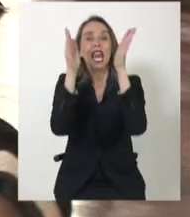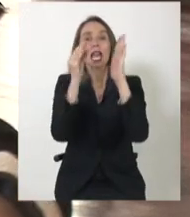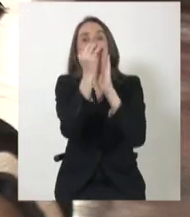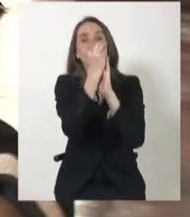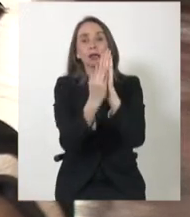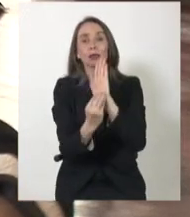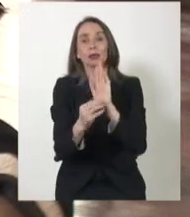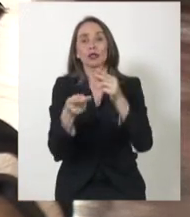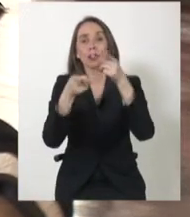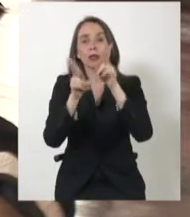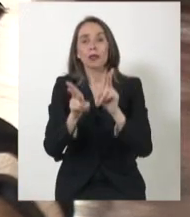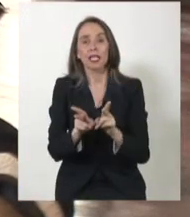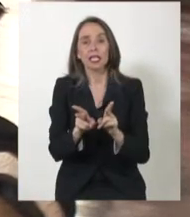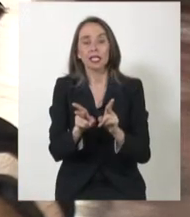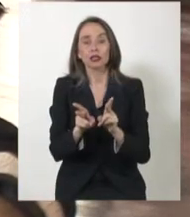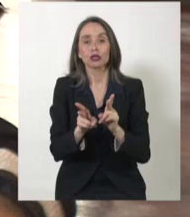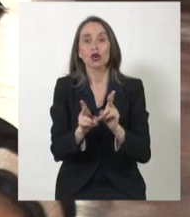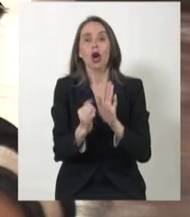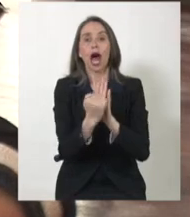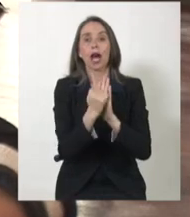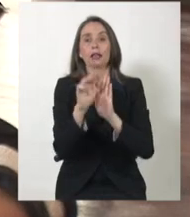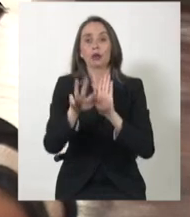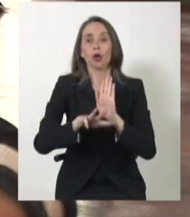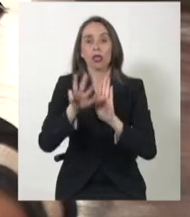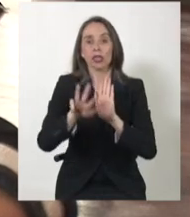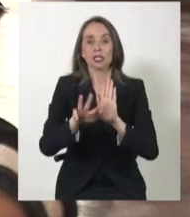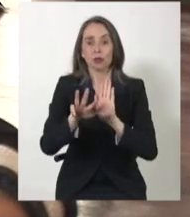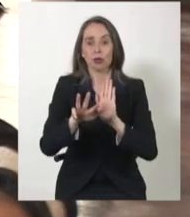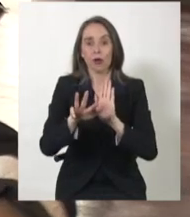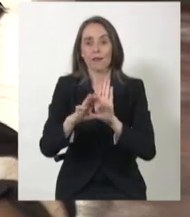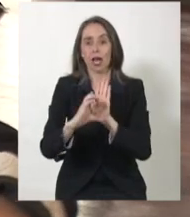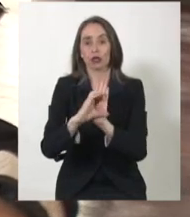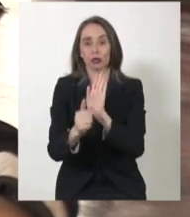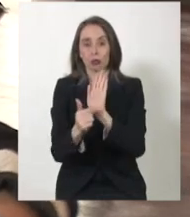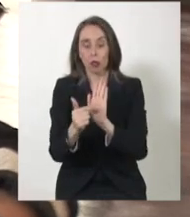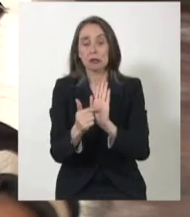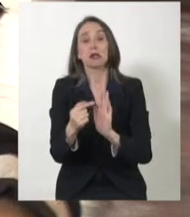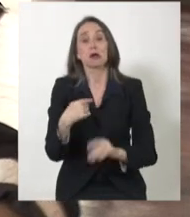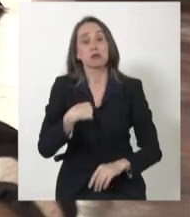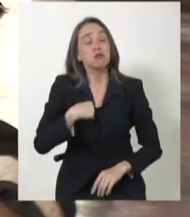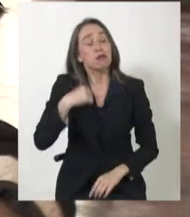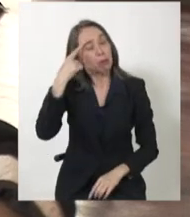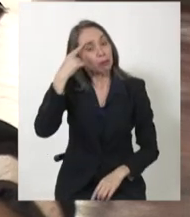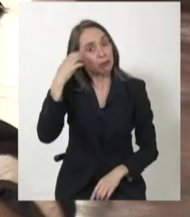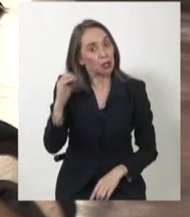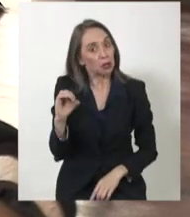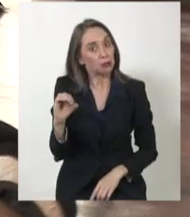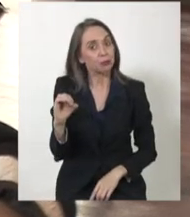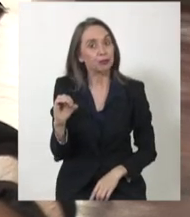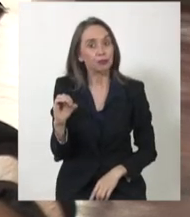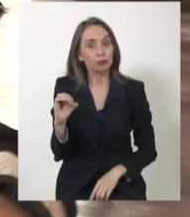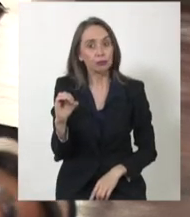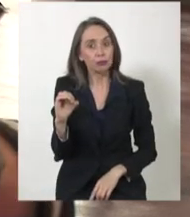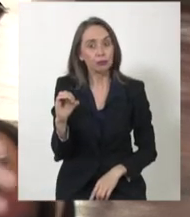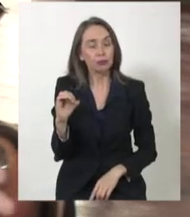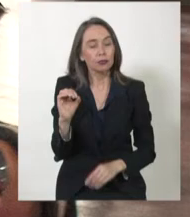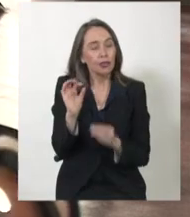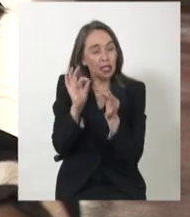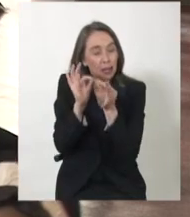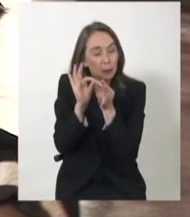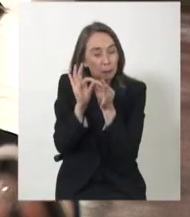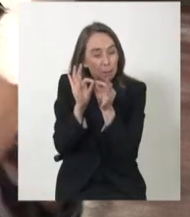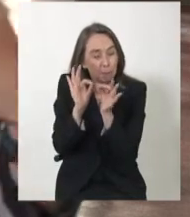derechos consagrados en el artículo 19 de la Constitución. Entonces, creo que sería